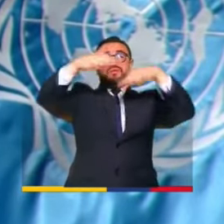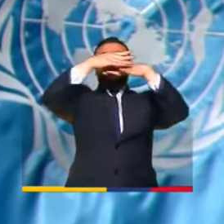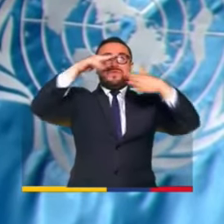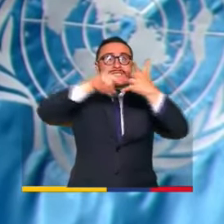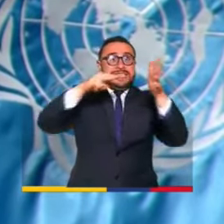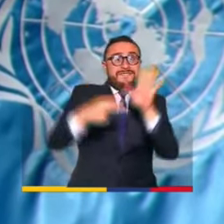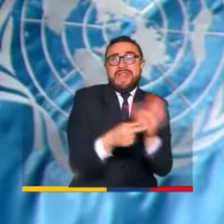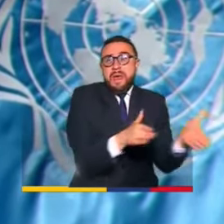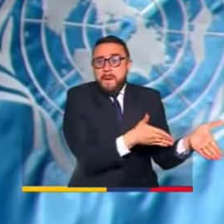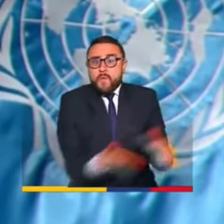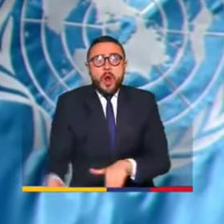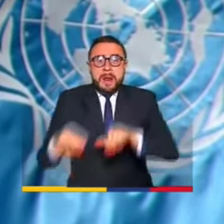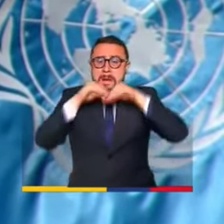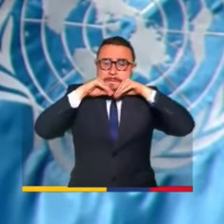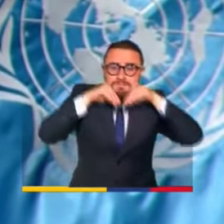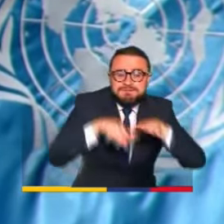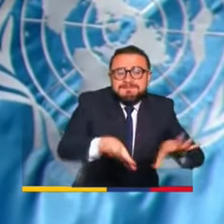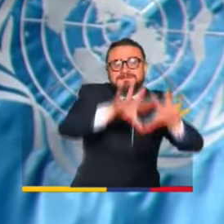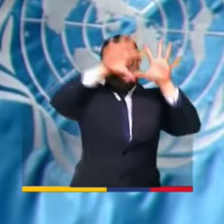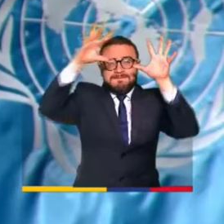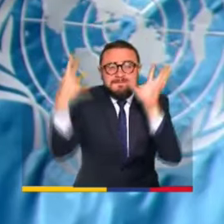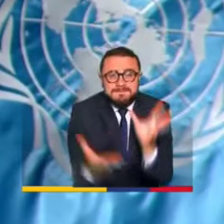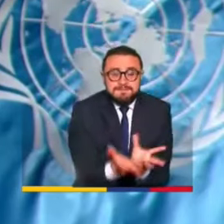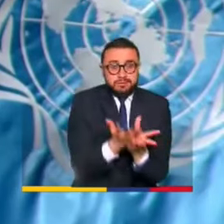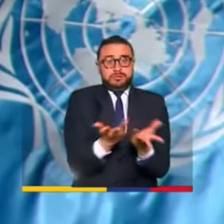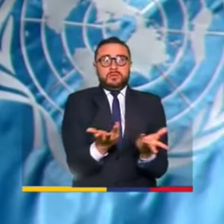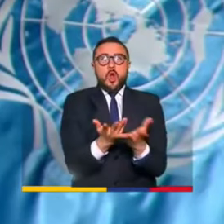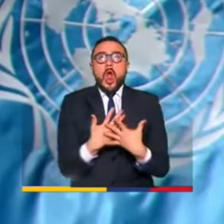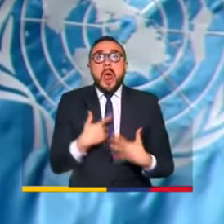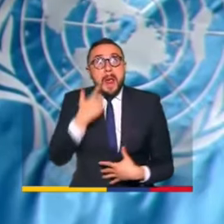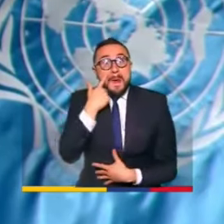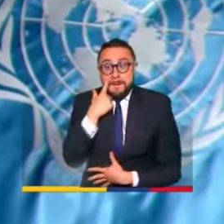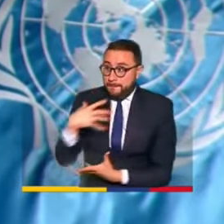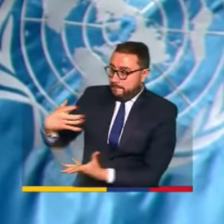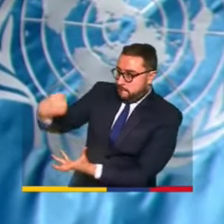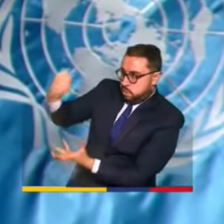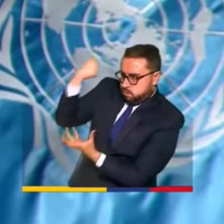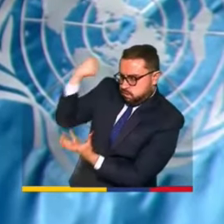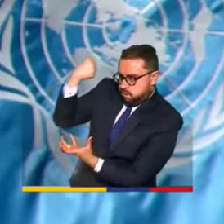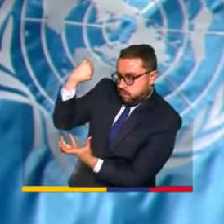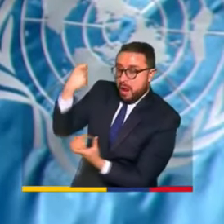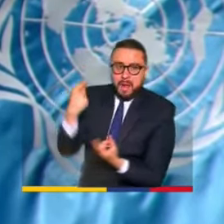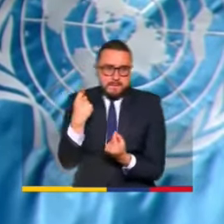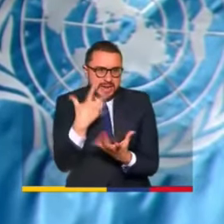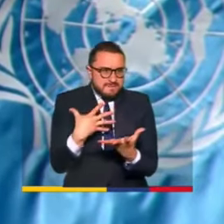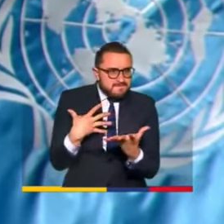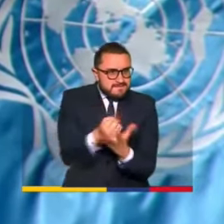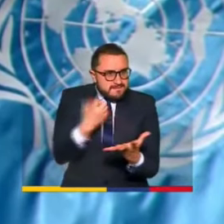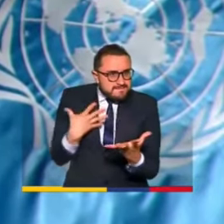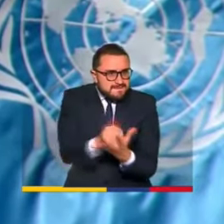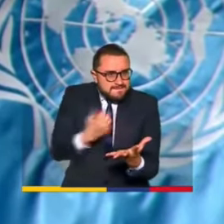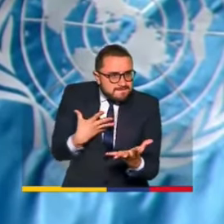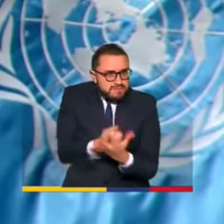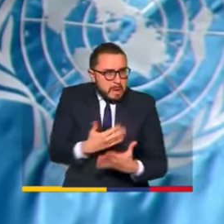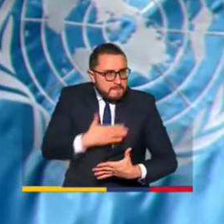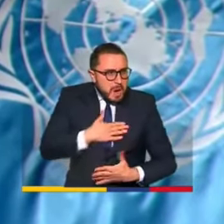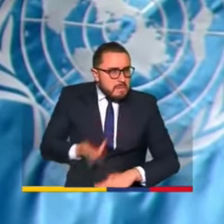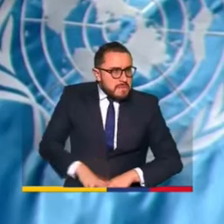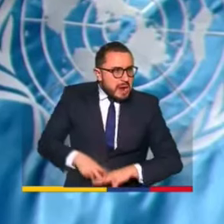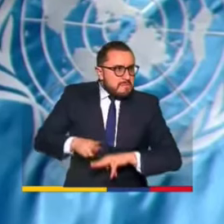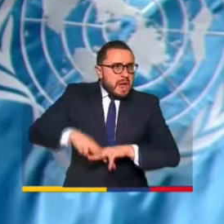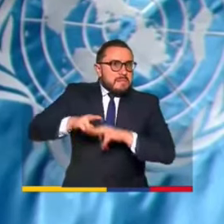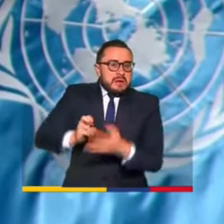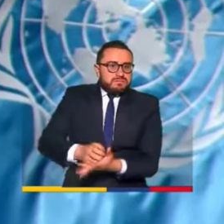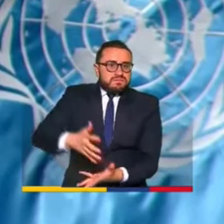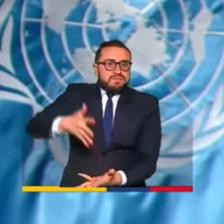que el capital y la ganancia han roto un equilibrio delicado, pero fundamental de la